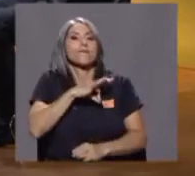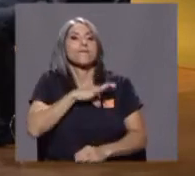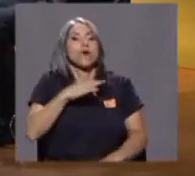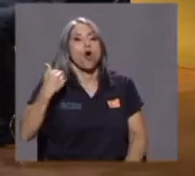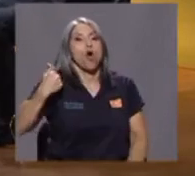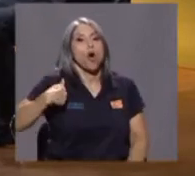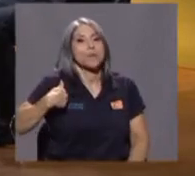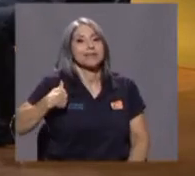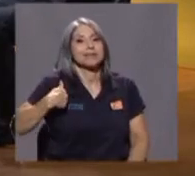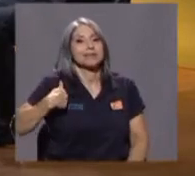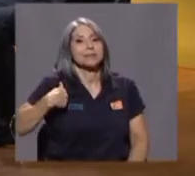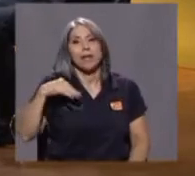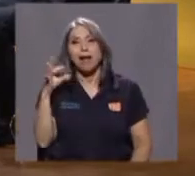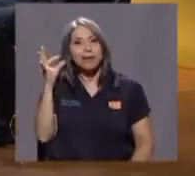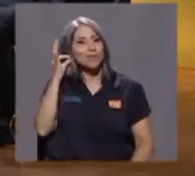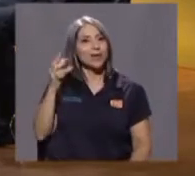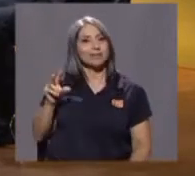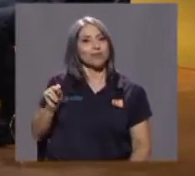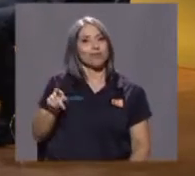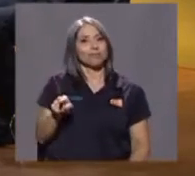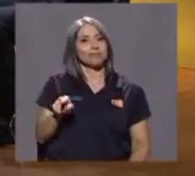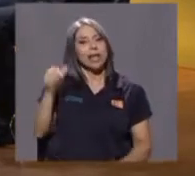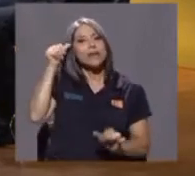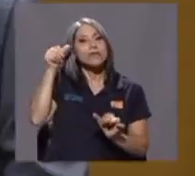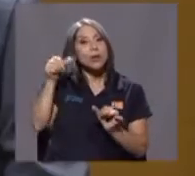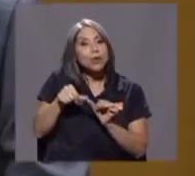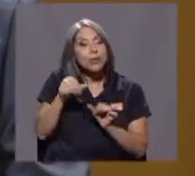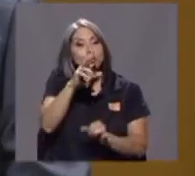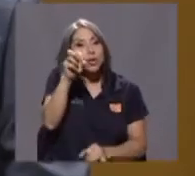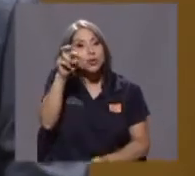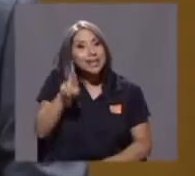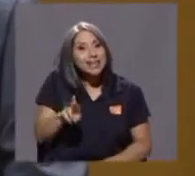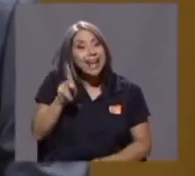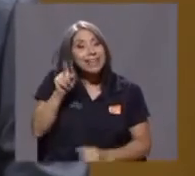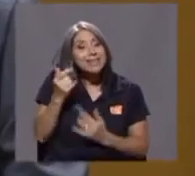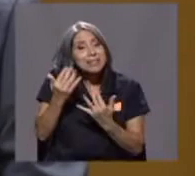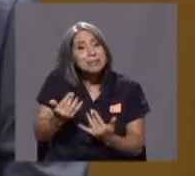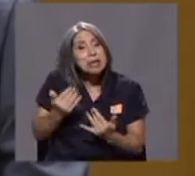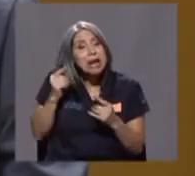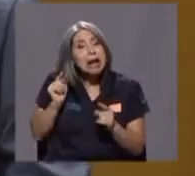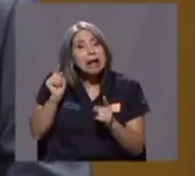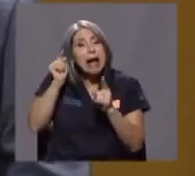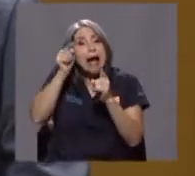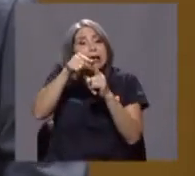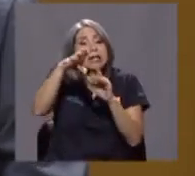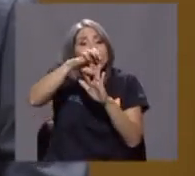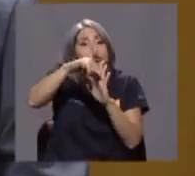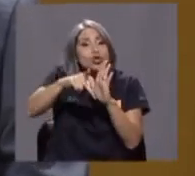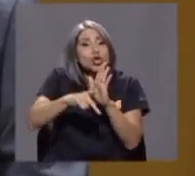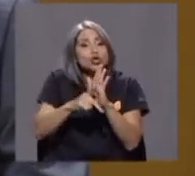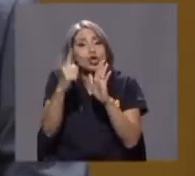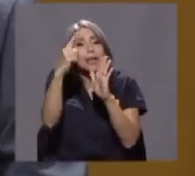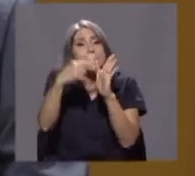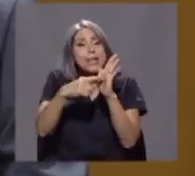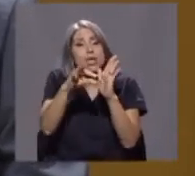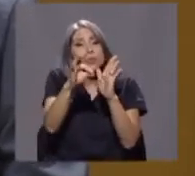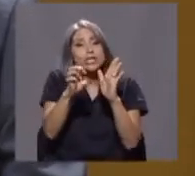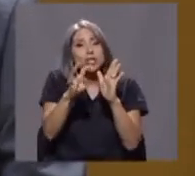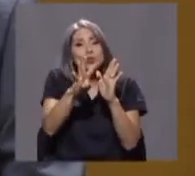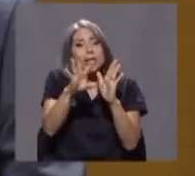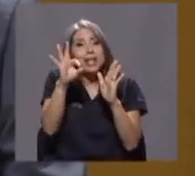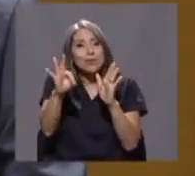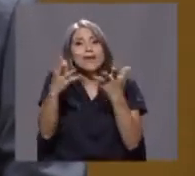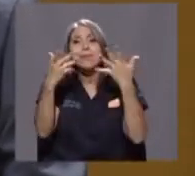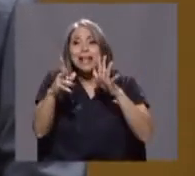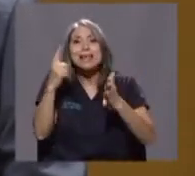los derechos políticos a las mujeres, y recordemos que en Costa Rica hay que esperar hasta la Constitución del 49 para que se les reconozcan los